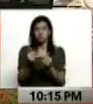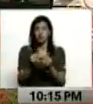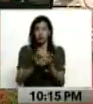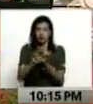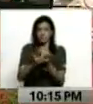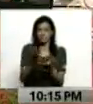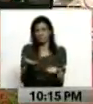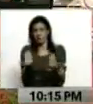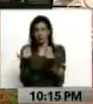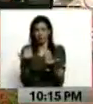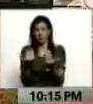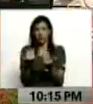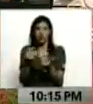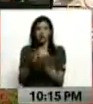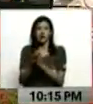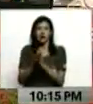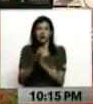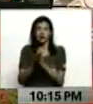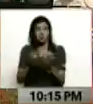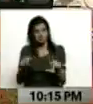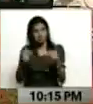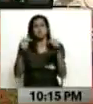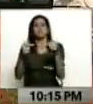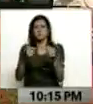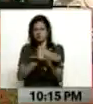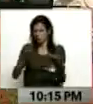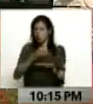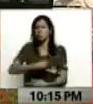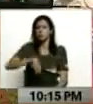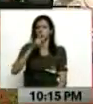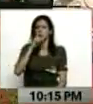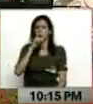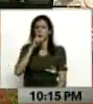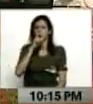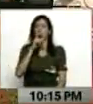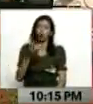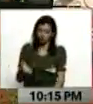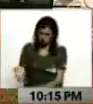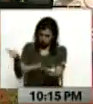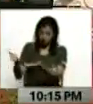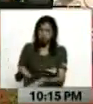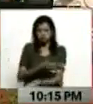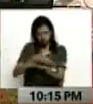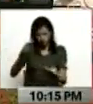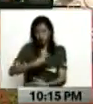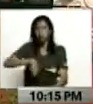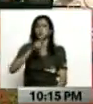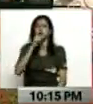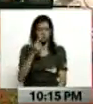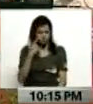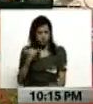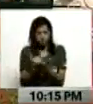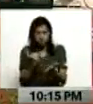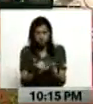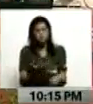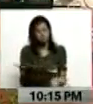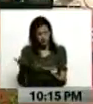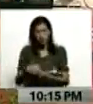al y otra venirlo de frente verlo de frente no vamos a tumbar Nicolás Bueno está bien Dale